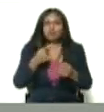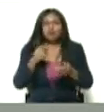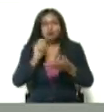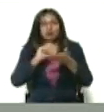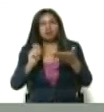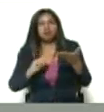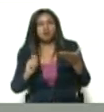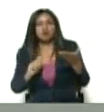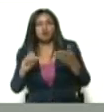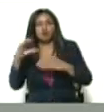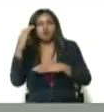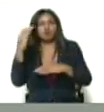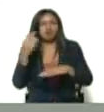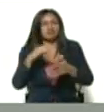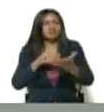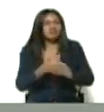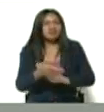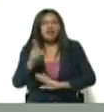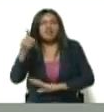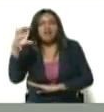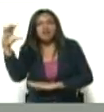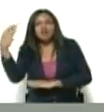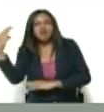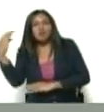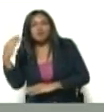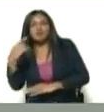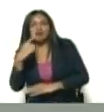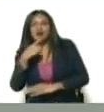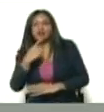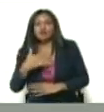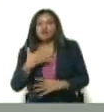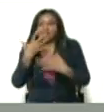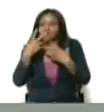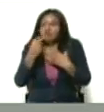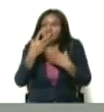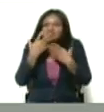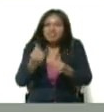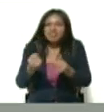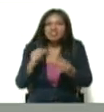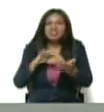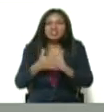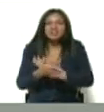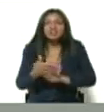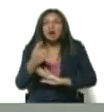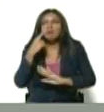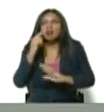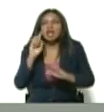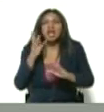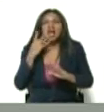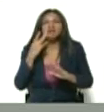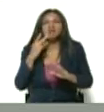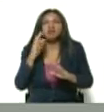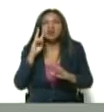colombiano, que lo que pasaba es que en Colombia no se entiende que haya un gesto de desprendimiento, que haya un gesto